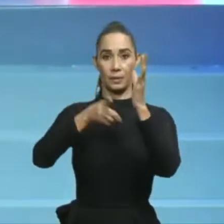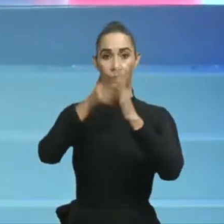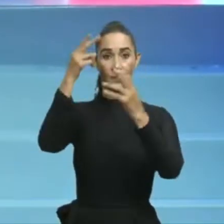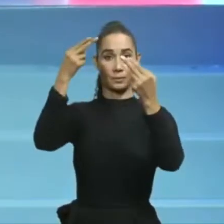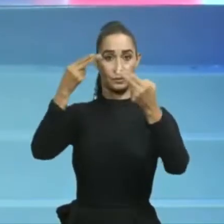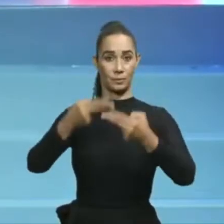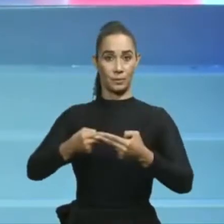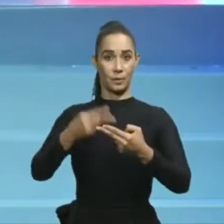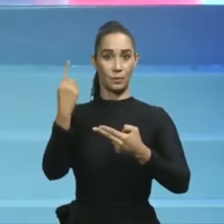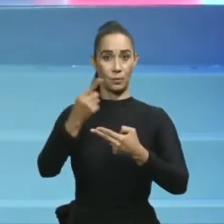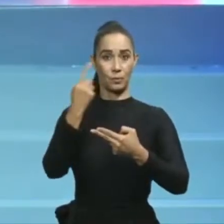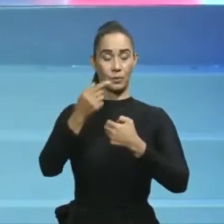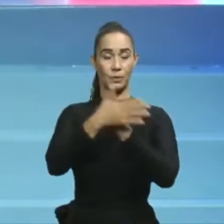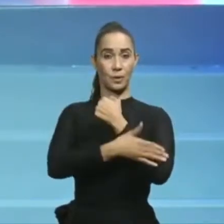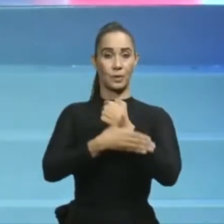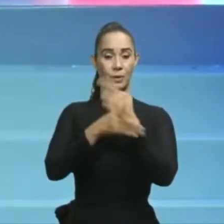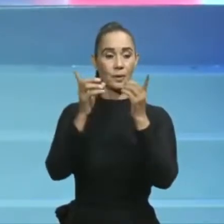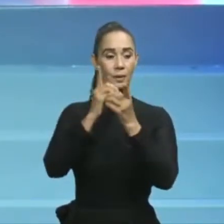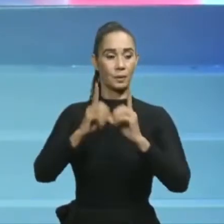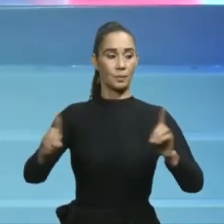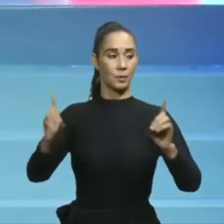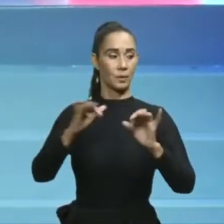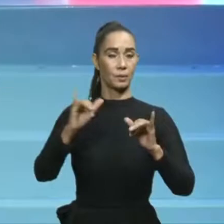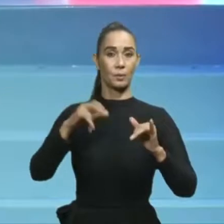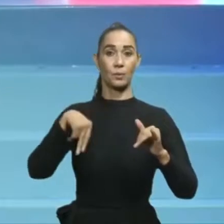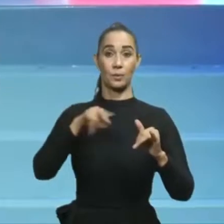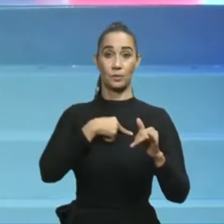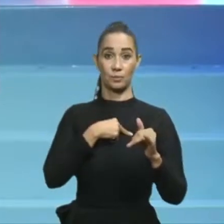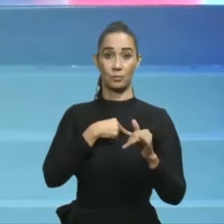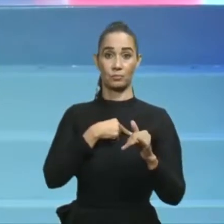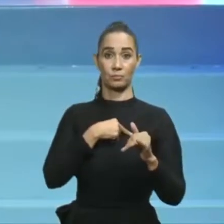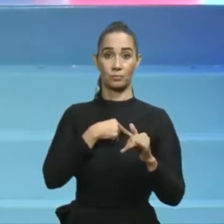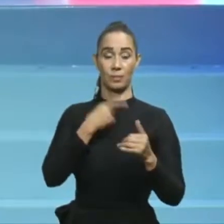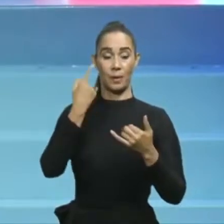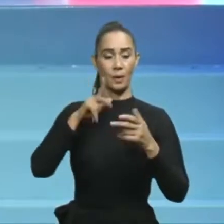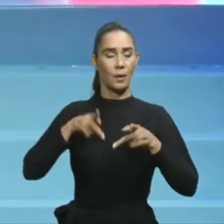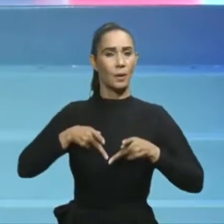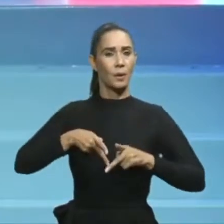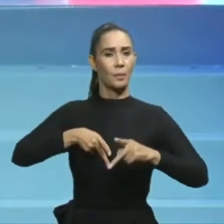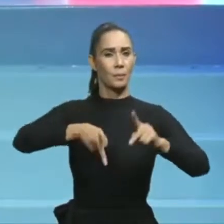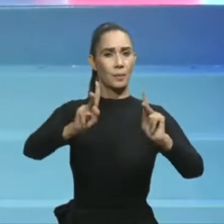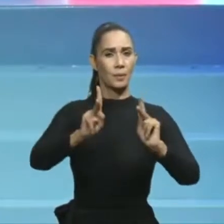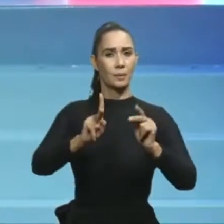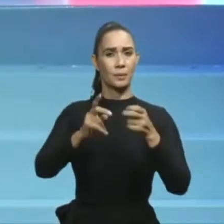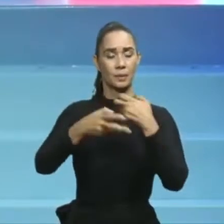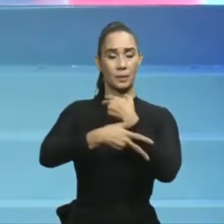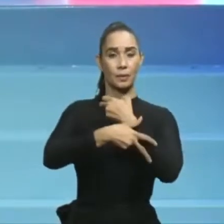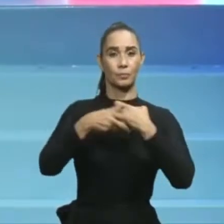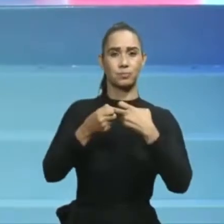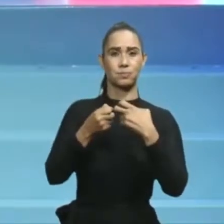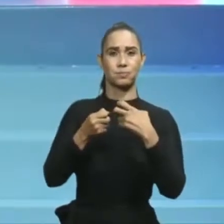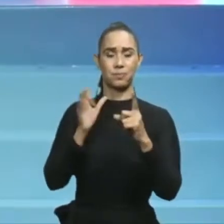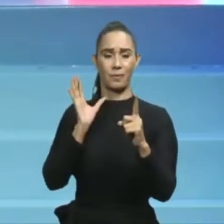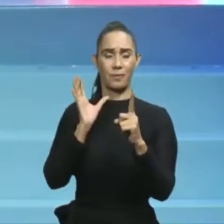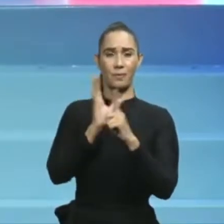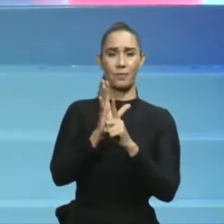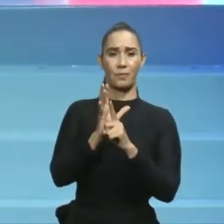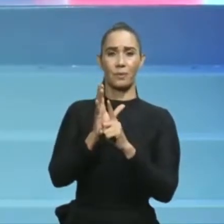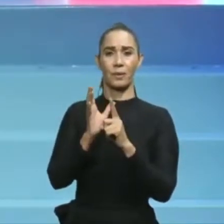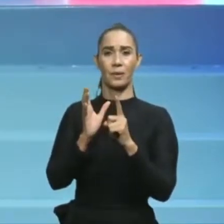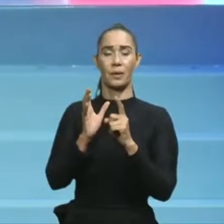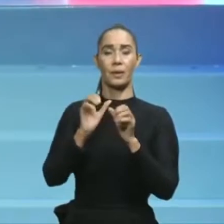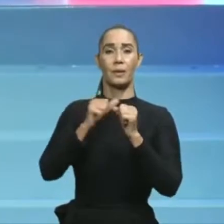siempre ha de hacerse en un país democrático como el nuestro pero no vamos a permitir que los delincuentes se impongan sobre la seguridad y los derechos